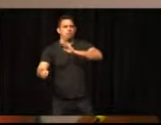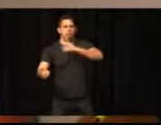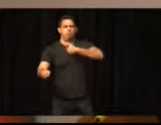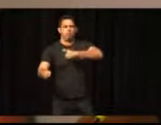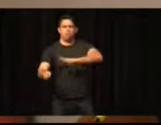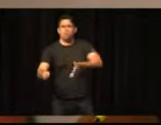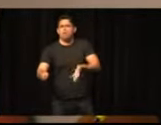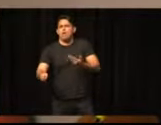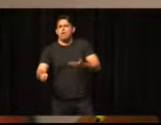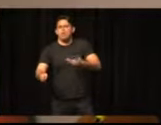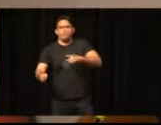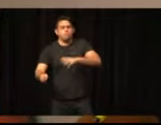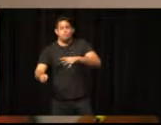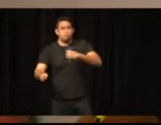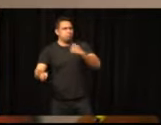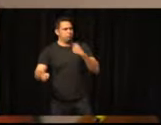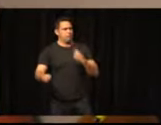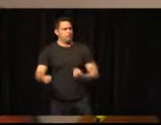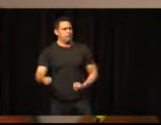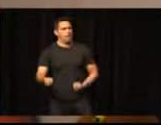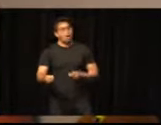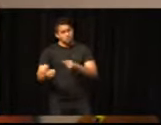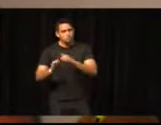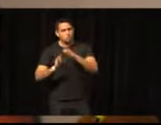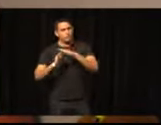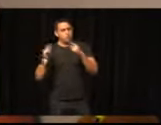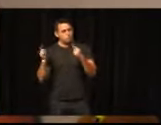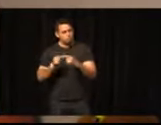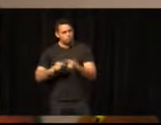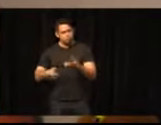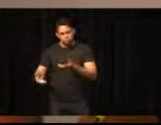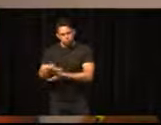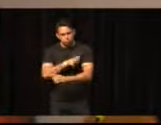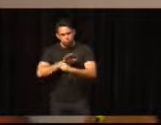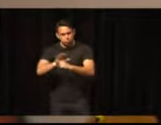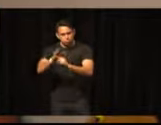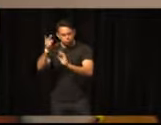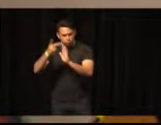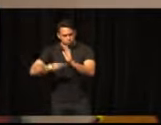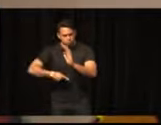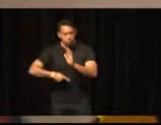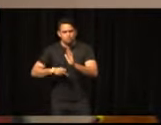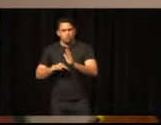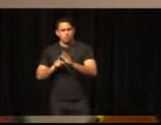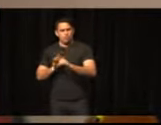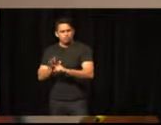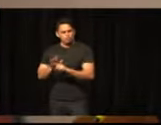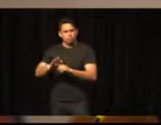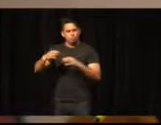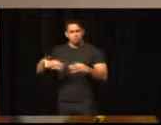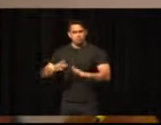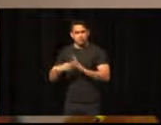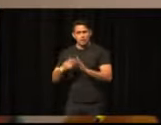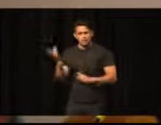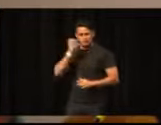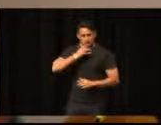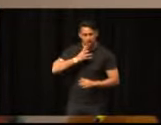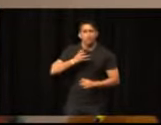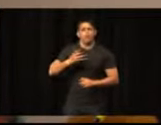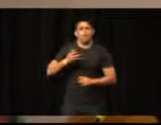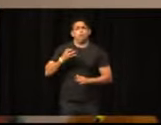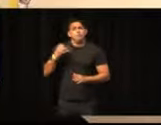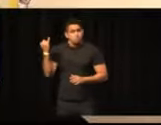de forma, no podemos tomarlo en forma leve porque para colaborar con proyectos en instituciones es algo muy